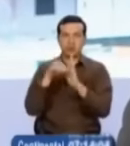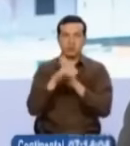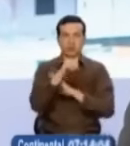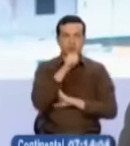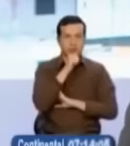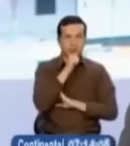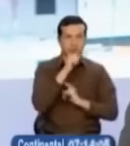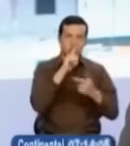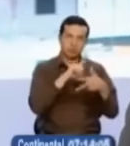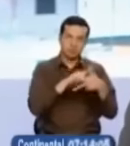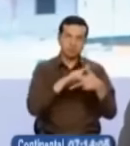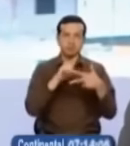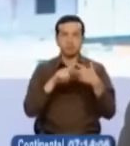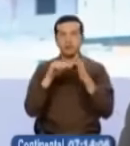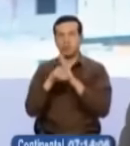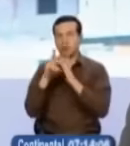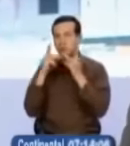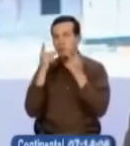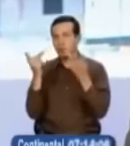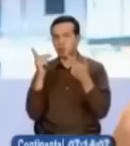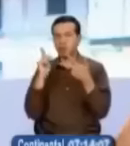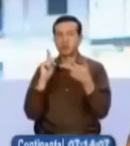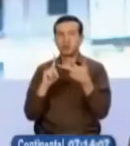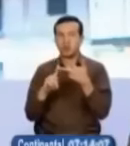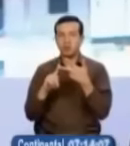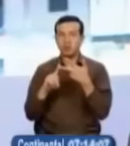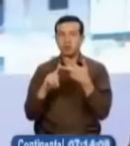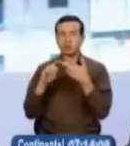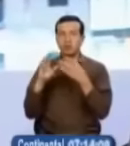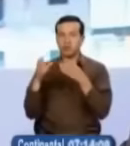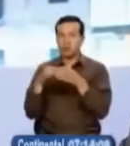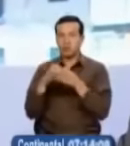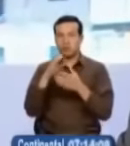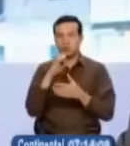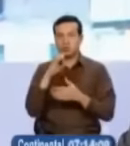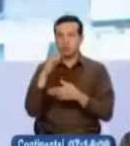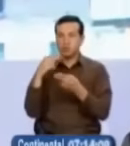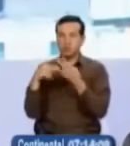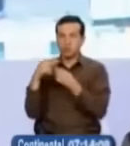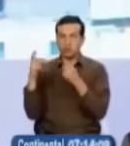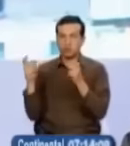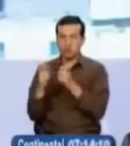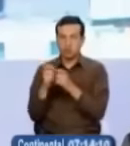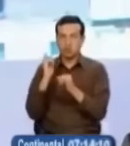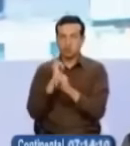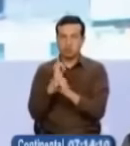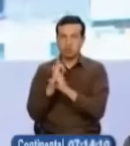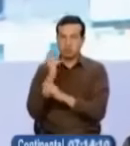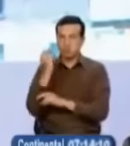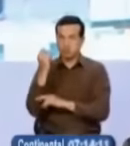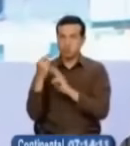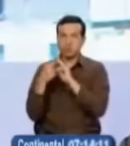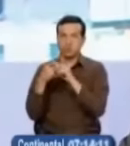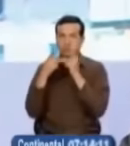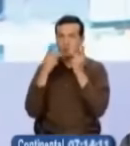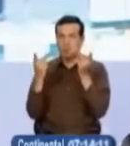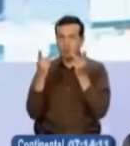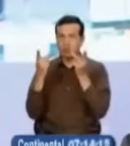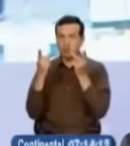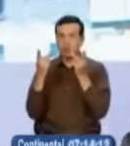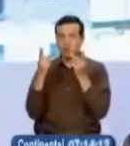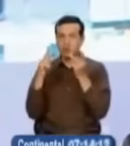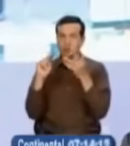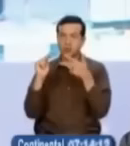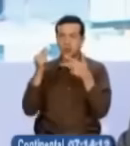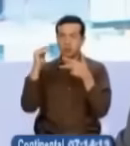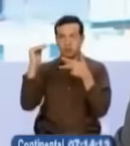privada, los bancos públicos. La Corporación Nacional de Finanzas Populares, de hecho, es una institución financiera pública, solo que opera a nivel de segundo